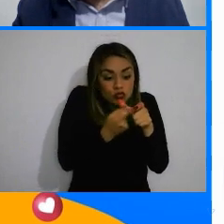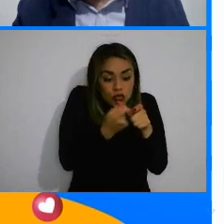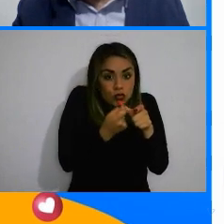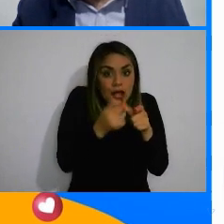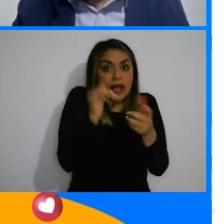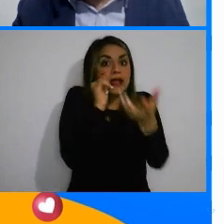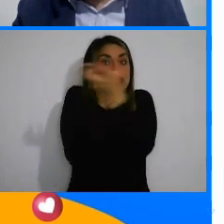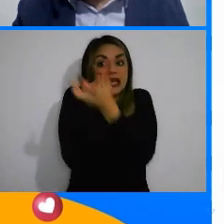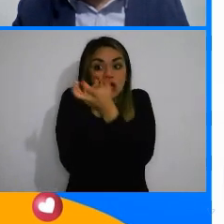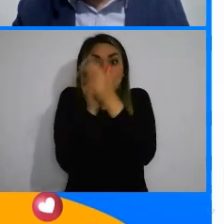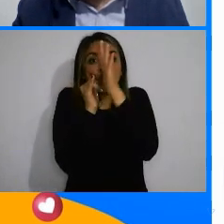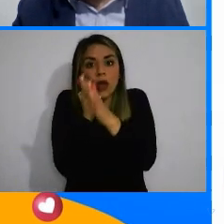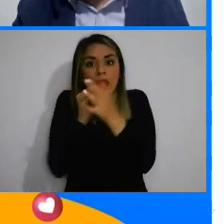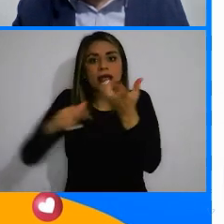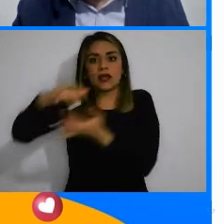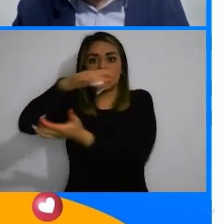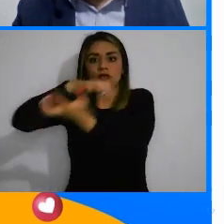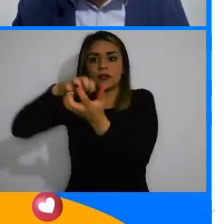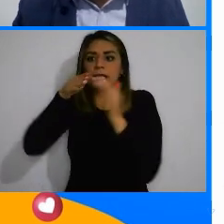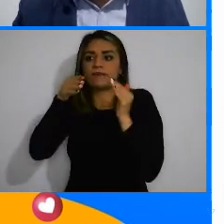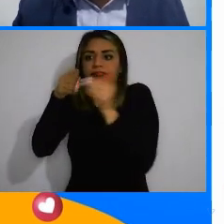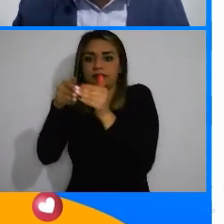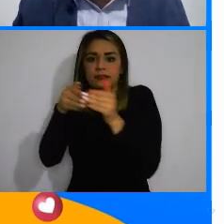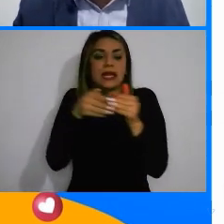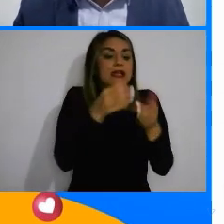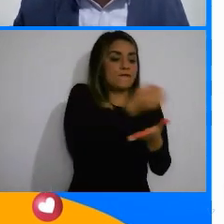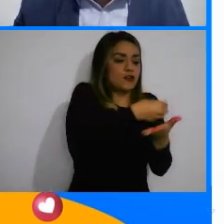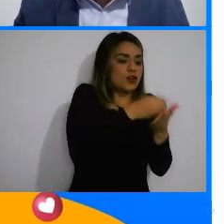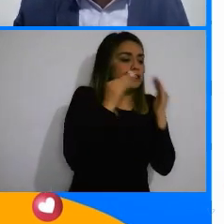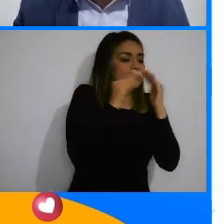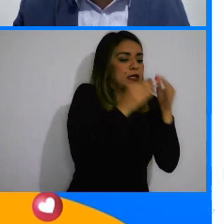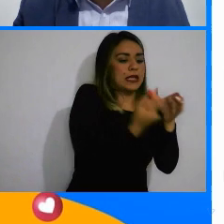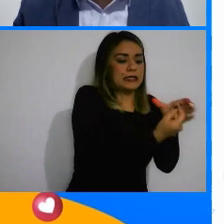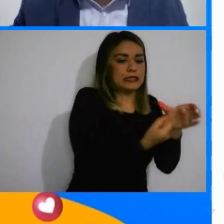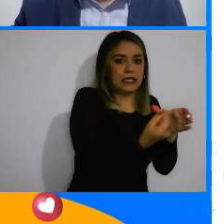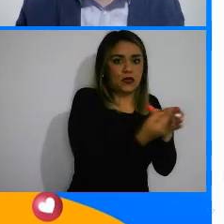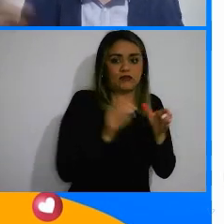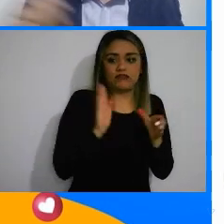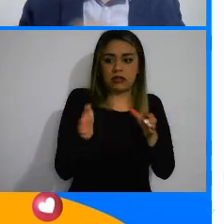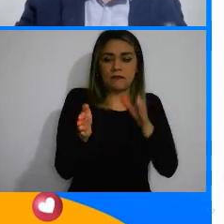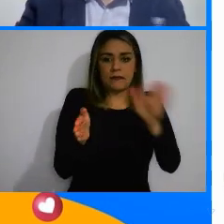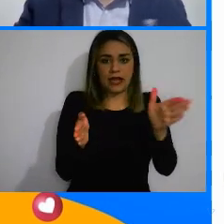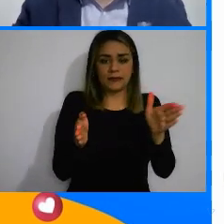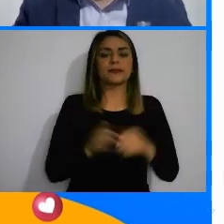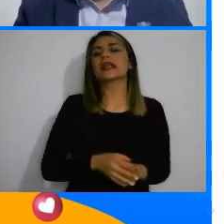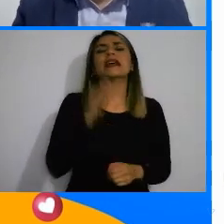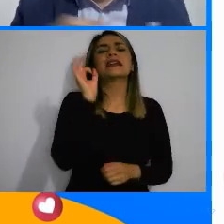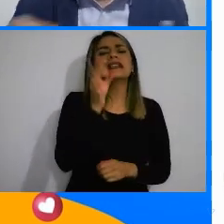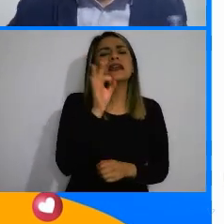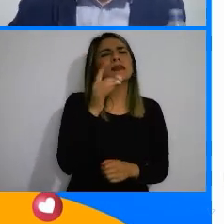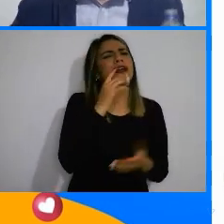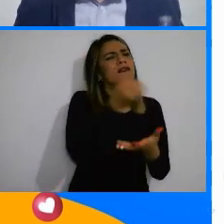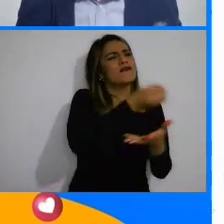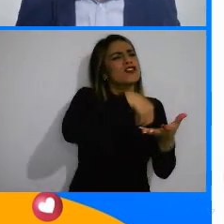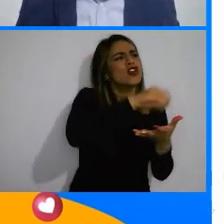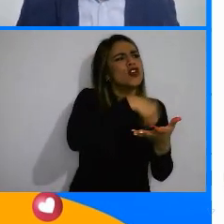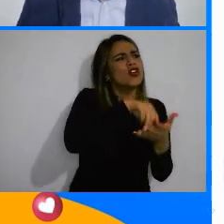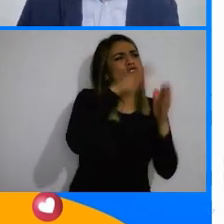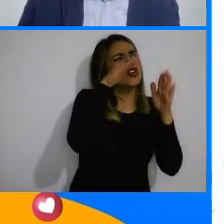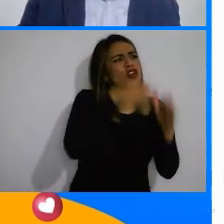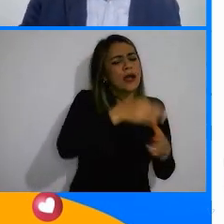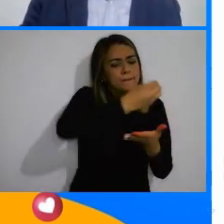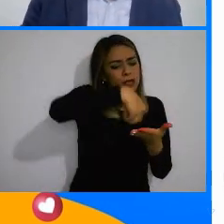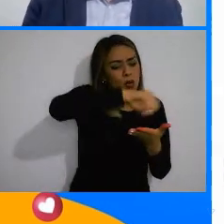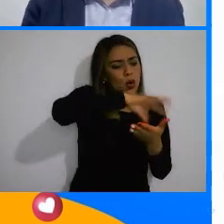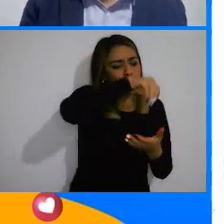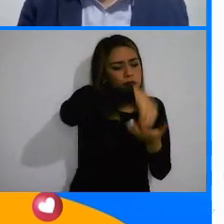ecología es el ecosistema, ¿sí? Entonces, por eso siempre se ha hablado sobre si la biología depende, si dentro de la